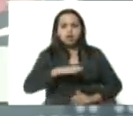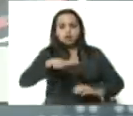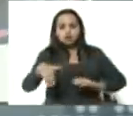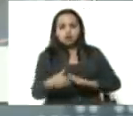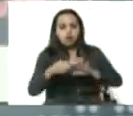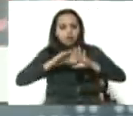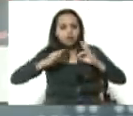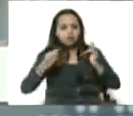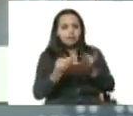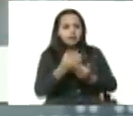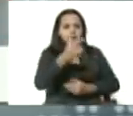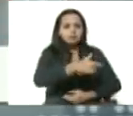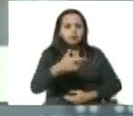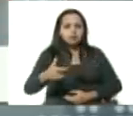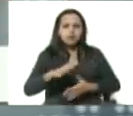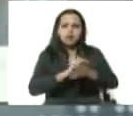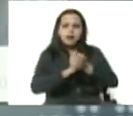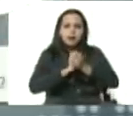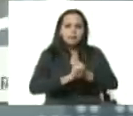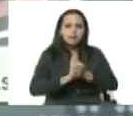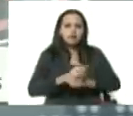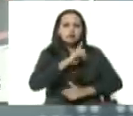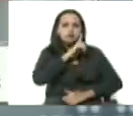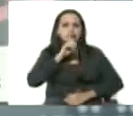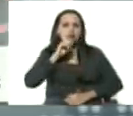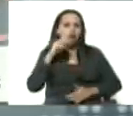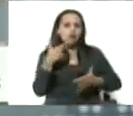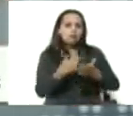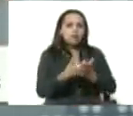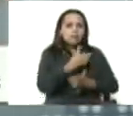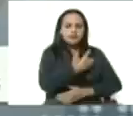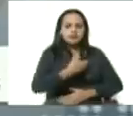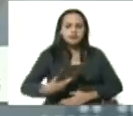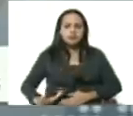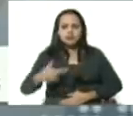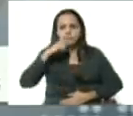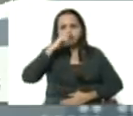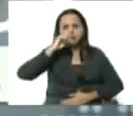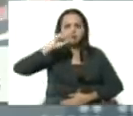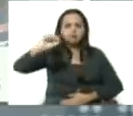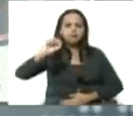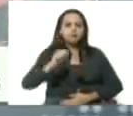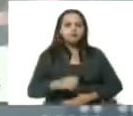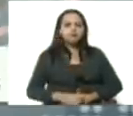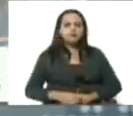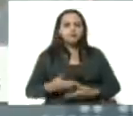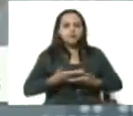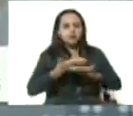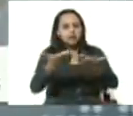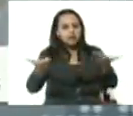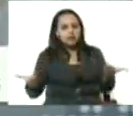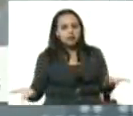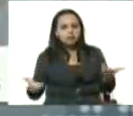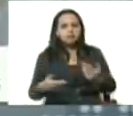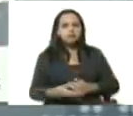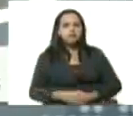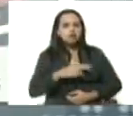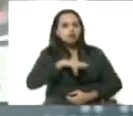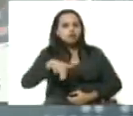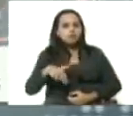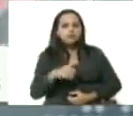sus deudos, a sus amigos, en nombre del presidente de la República, Nicolás Maduro, extender